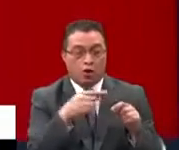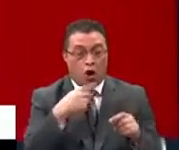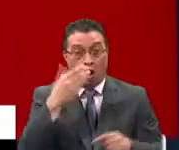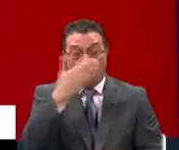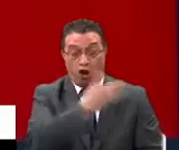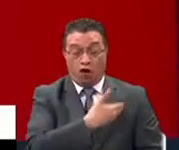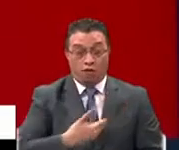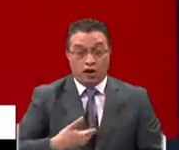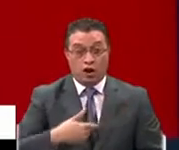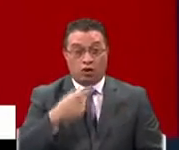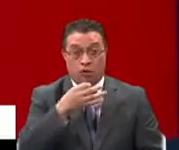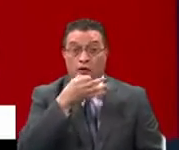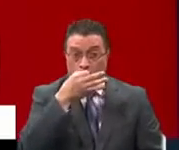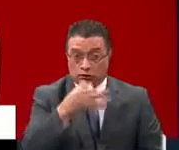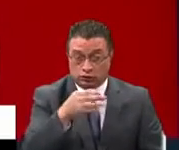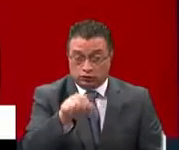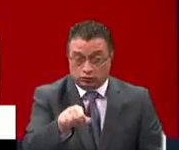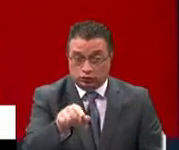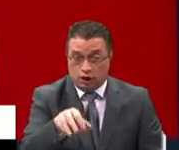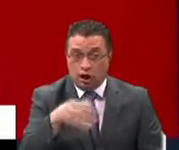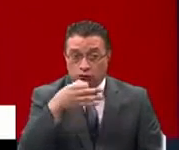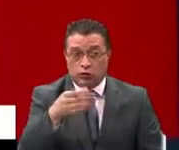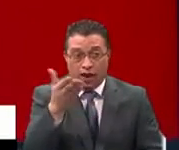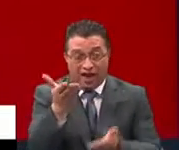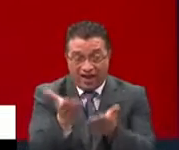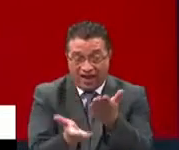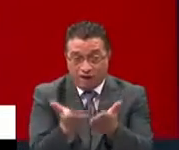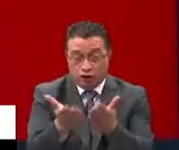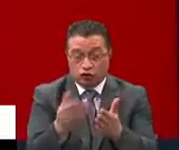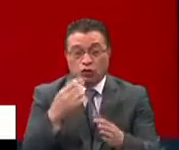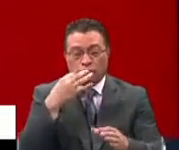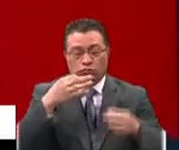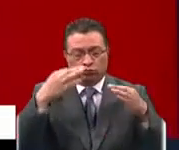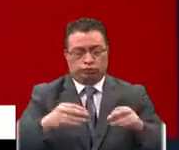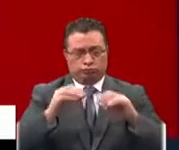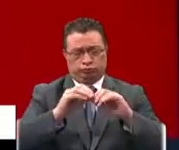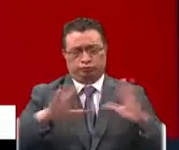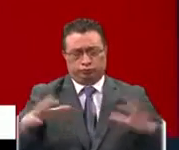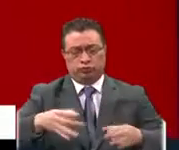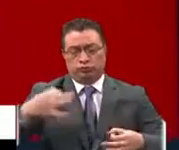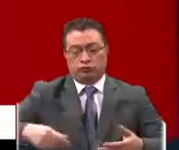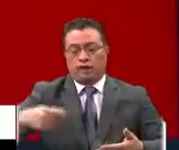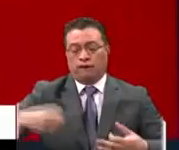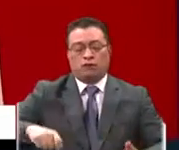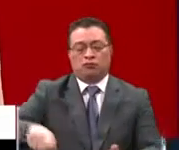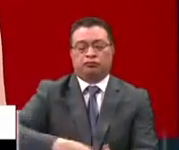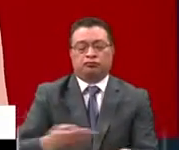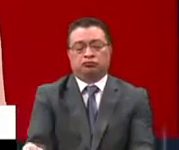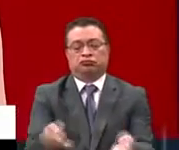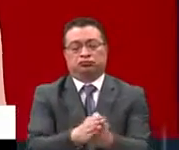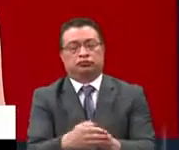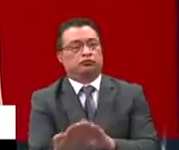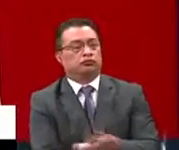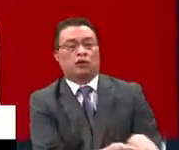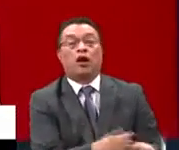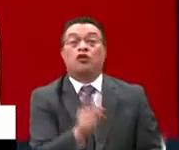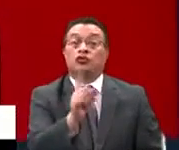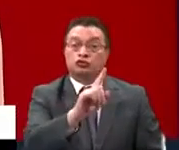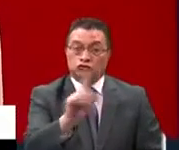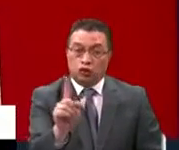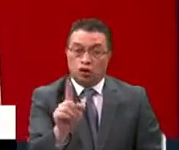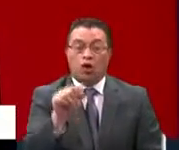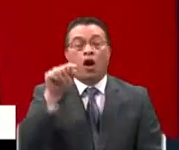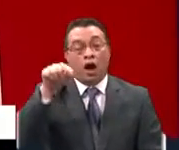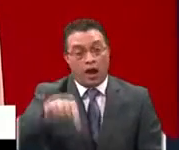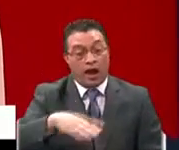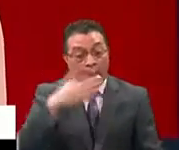en términos generales, se lo voy a decir, no es una evaluación taxativa y terminante, ¿no es cierto? Pero sí, la evaluación que nosotros